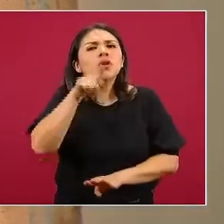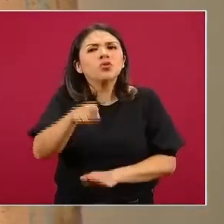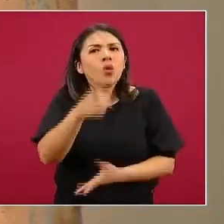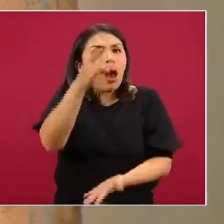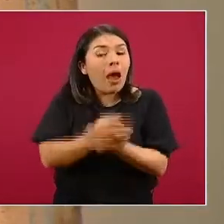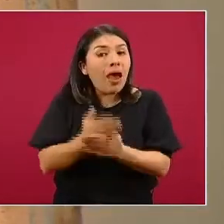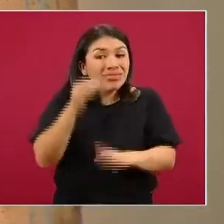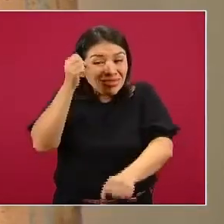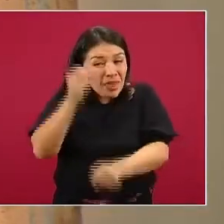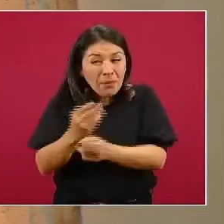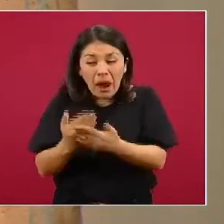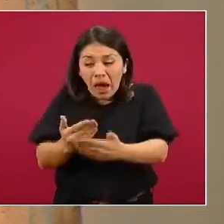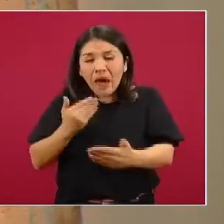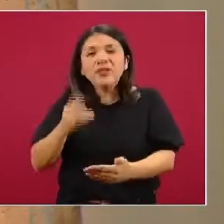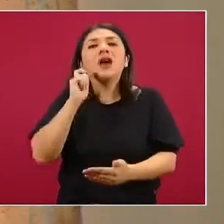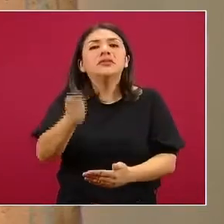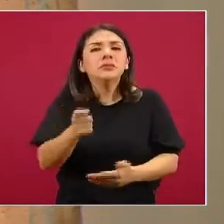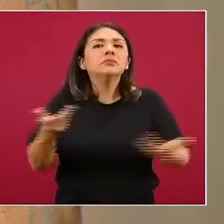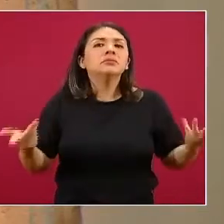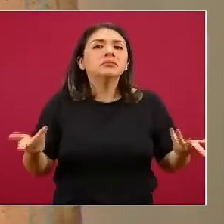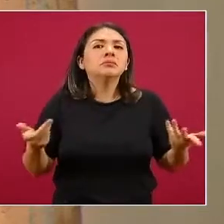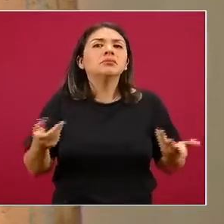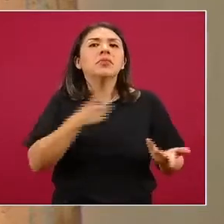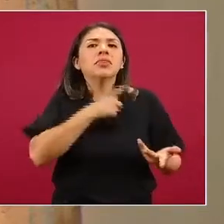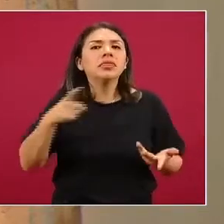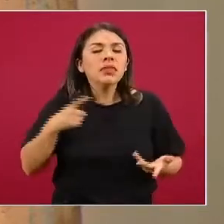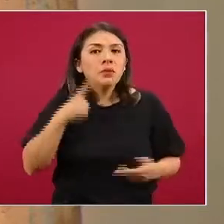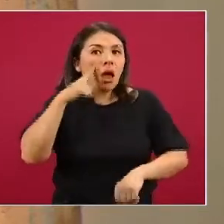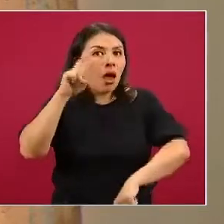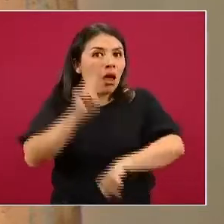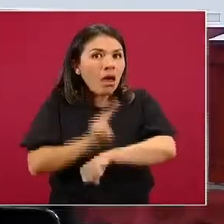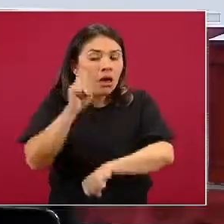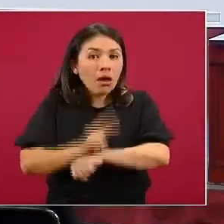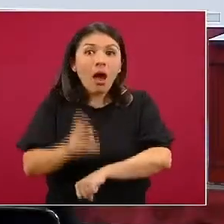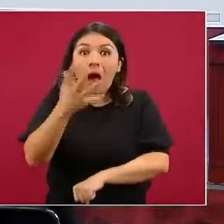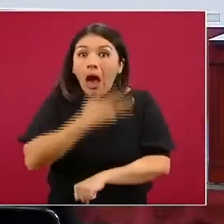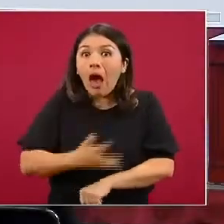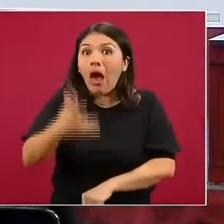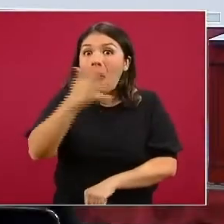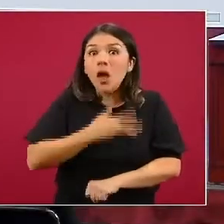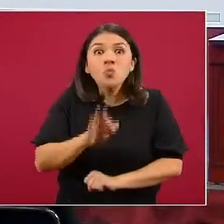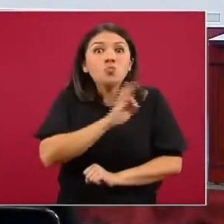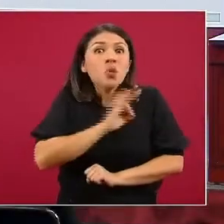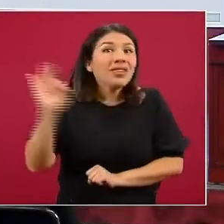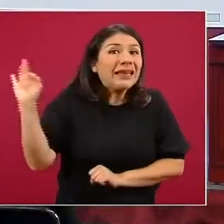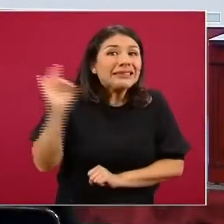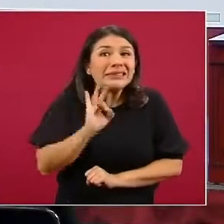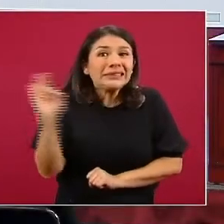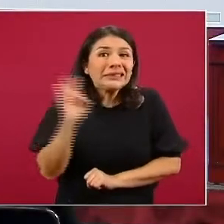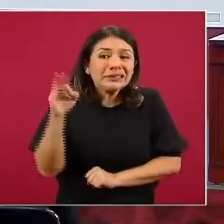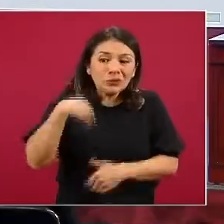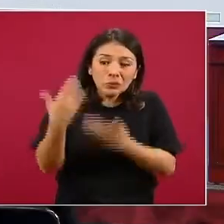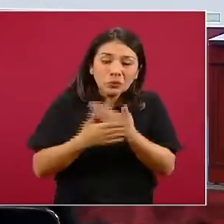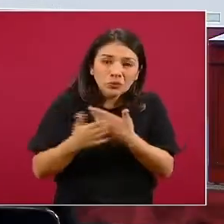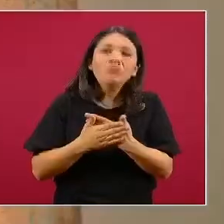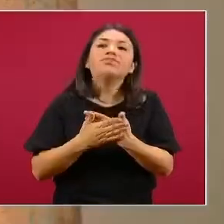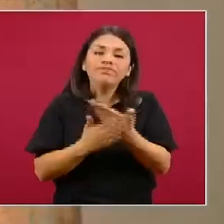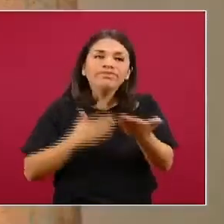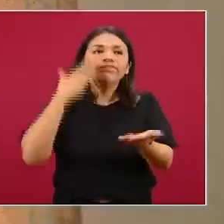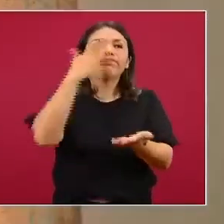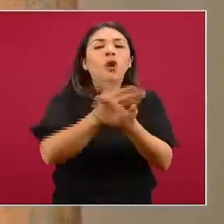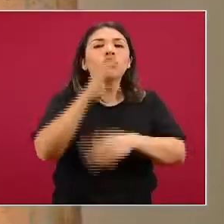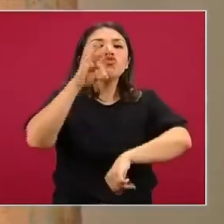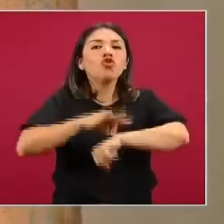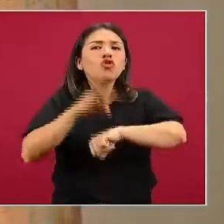una detección temprana es que se tenga en cuenta que existe esta posibilidad y acudir a atención